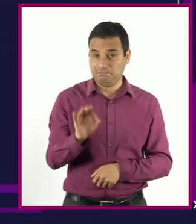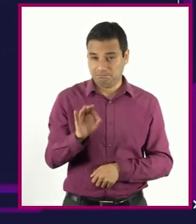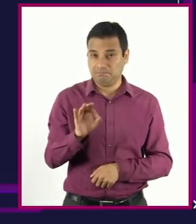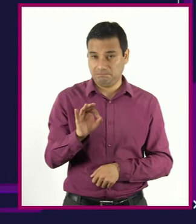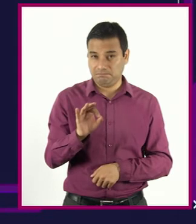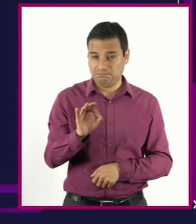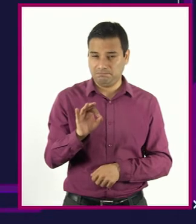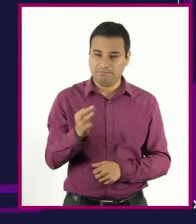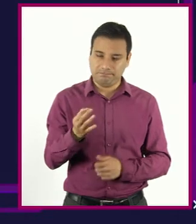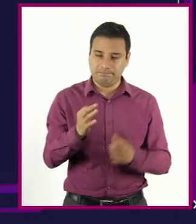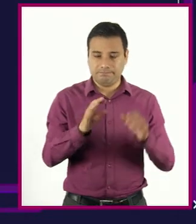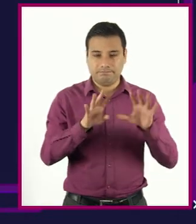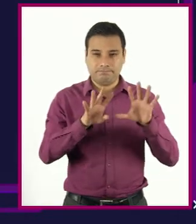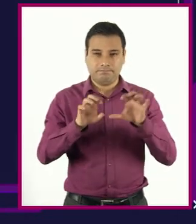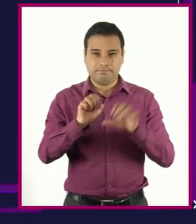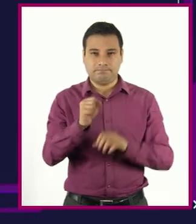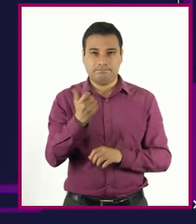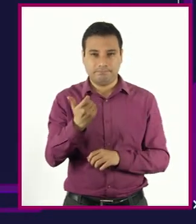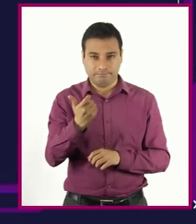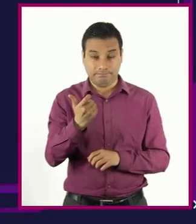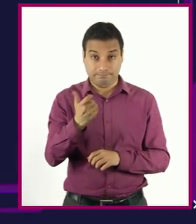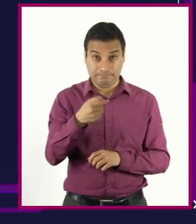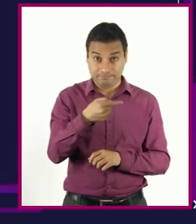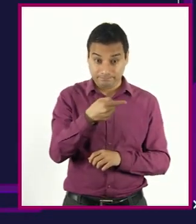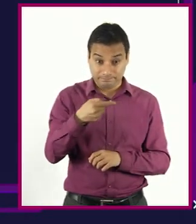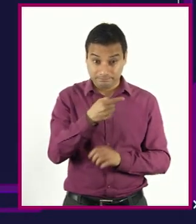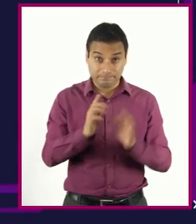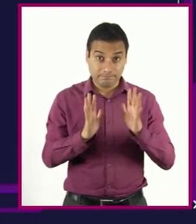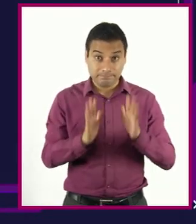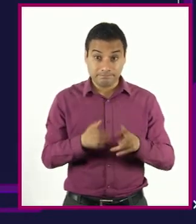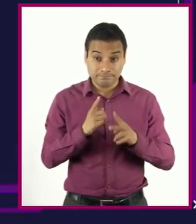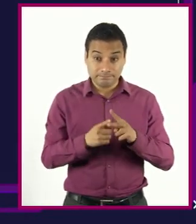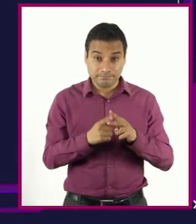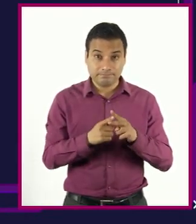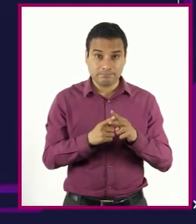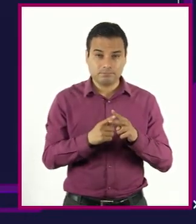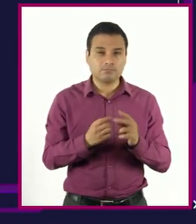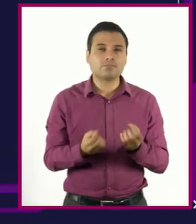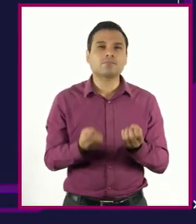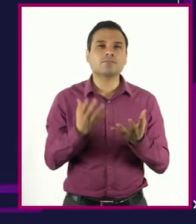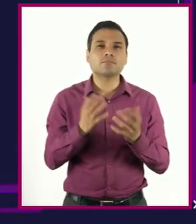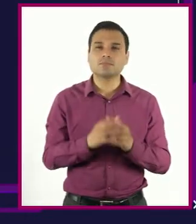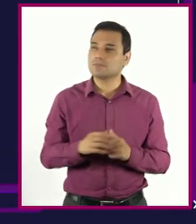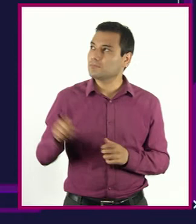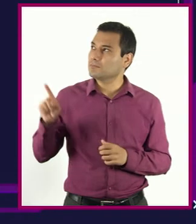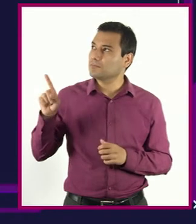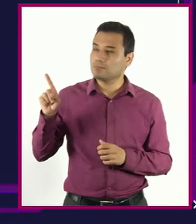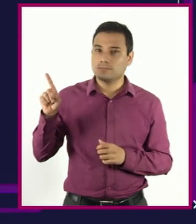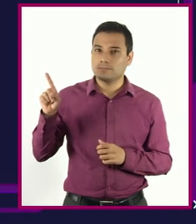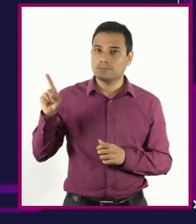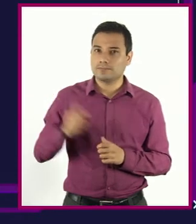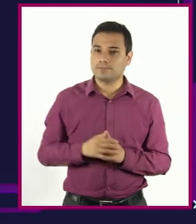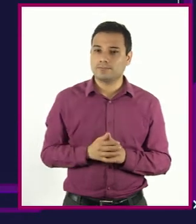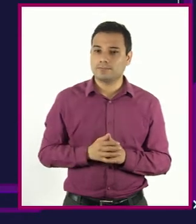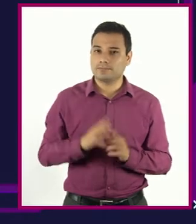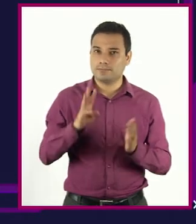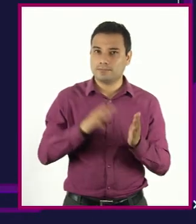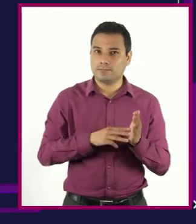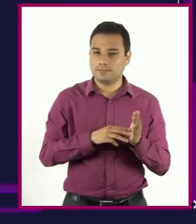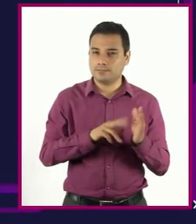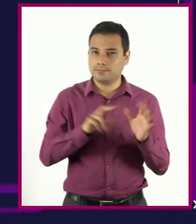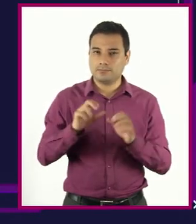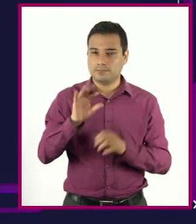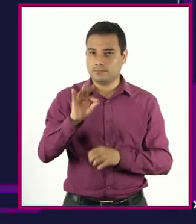son 960 pesos, se tiene el precio de 3.840 pesos. Y